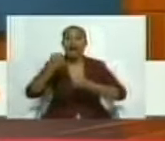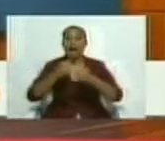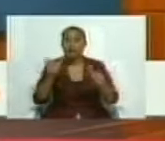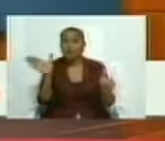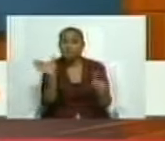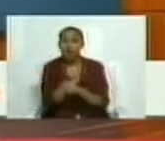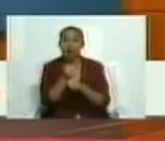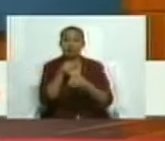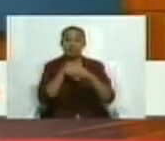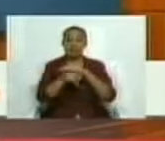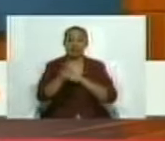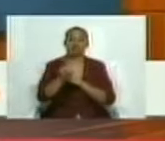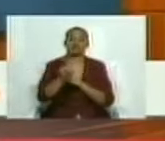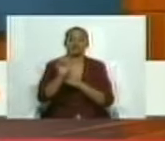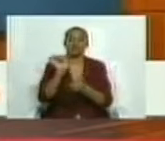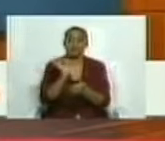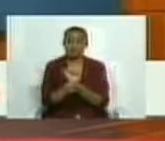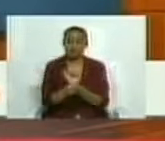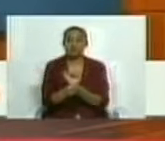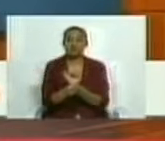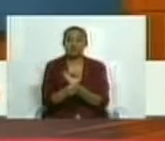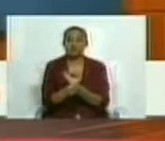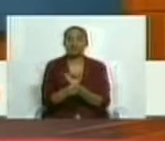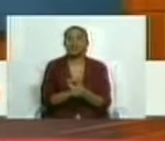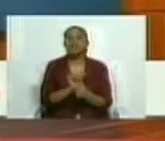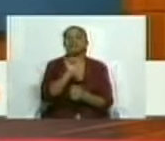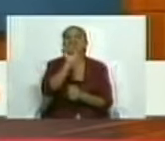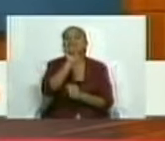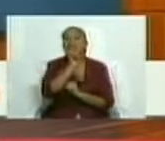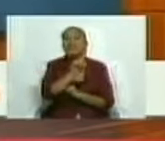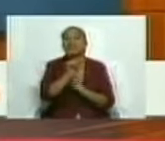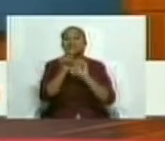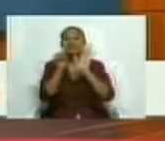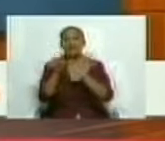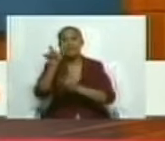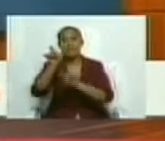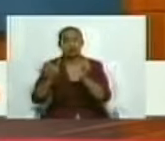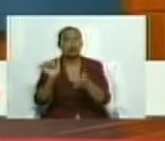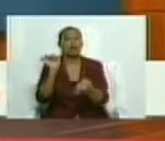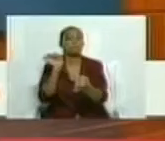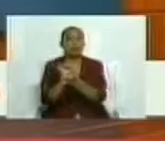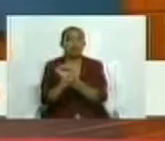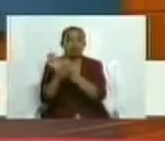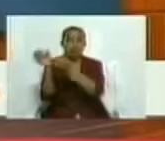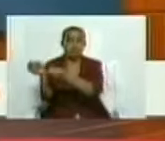aprendido 16 sujetos qué van a decir ahora